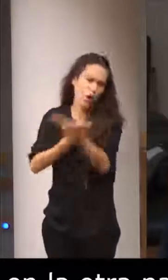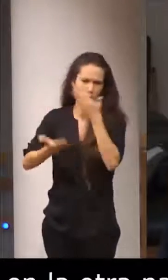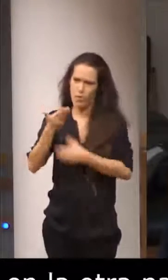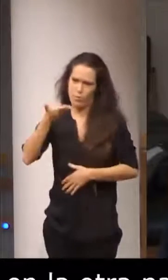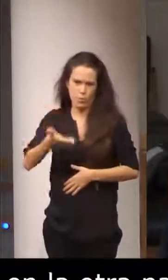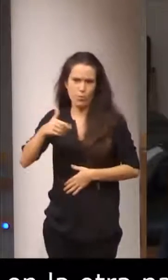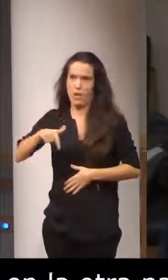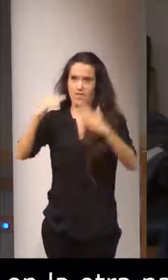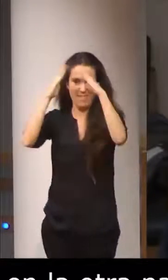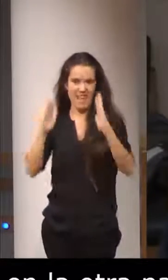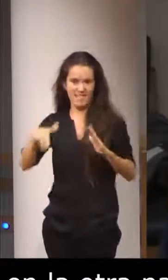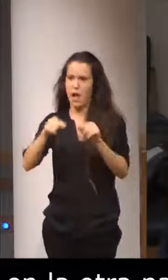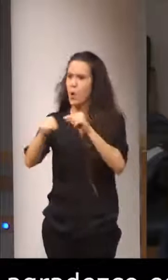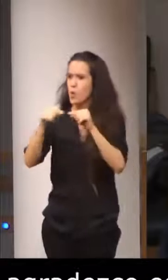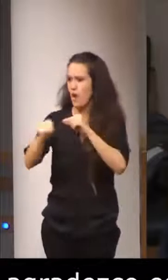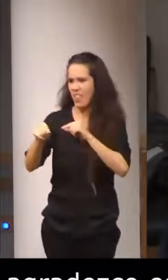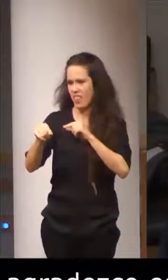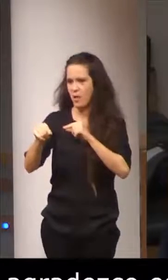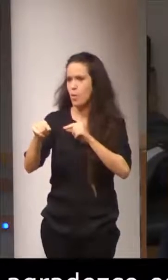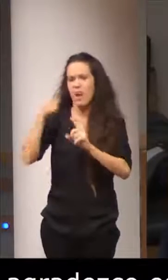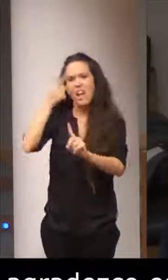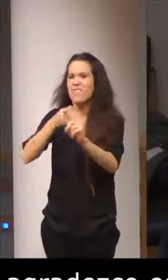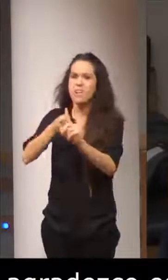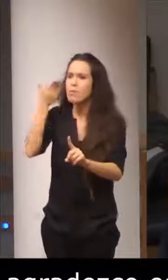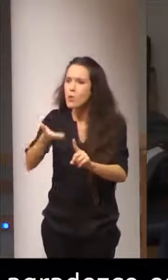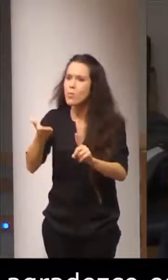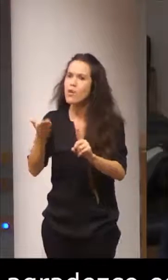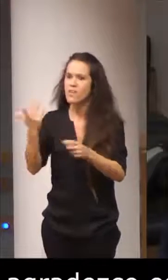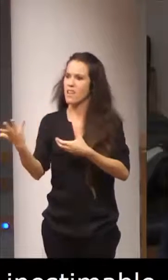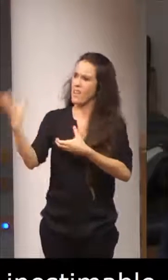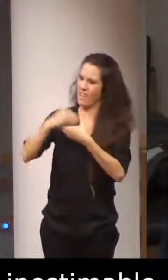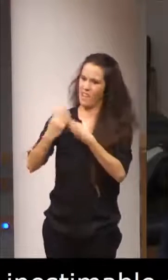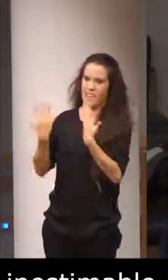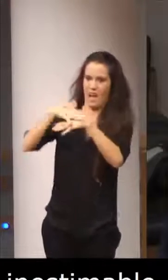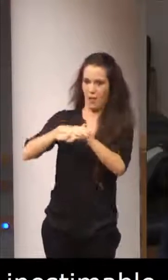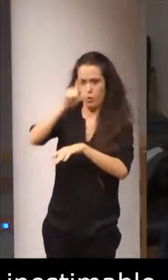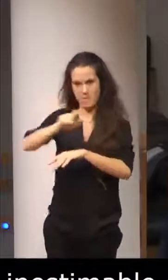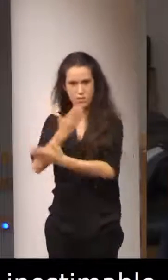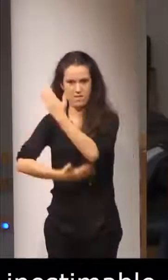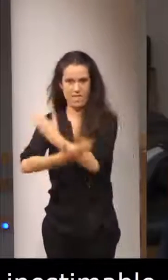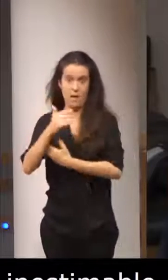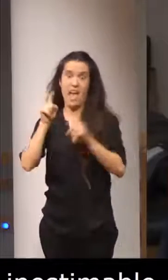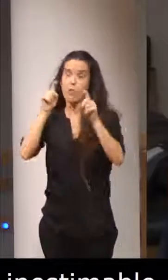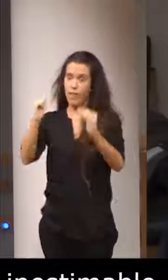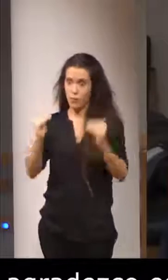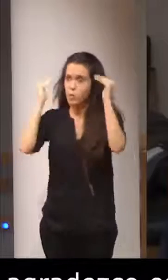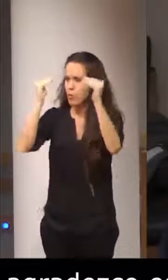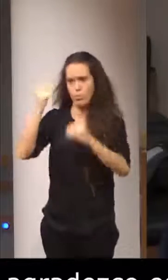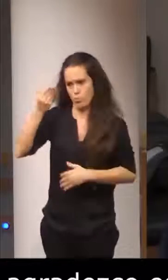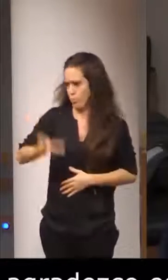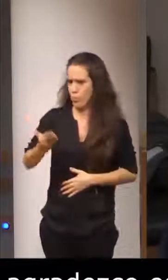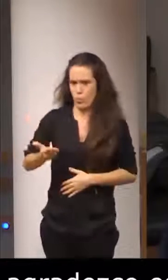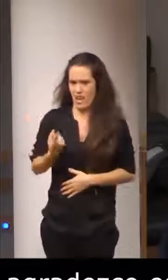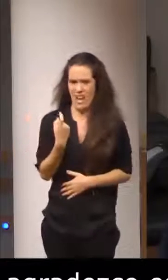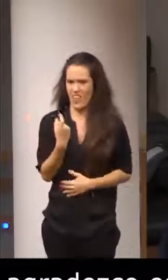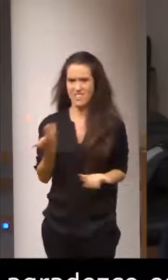casa como es la UNED un referente en materia de integración de personas con discapacidad en este ámbito de educación superior tan necesario y por